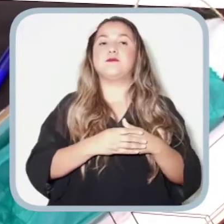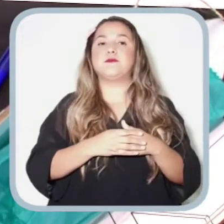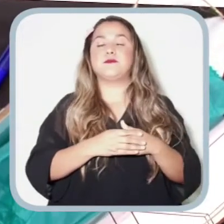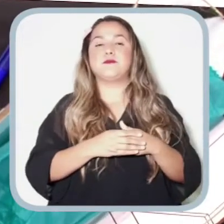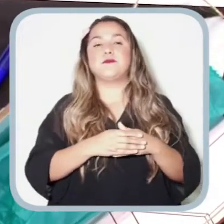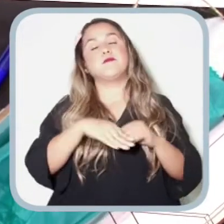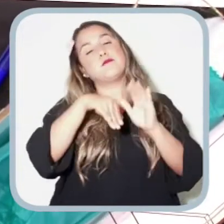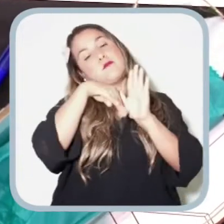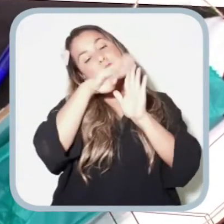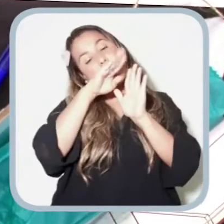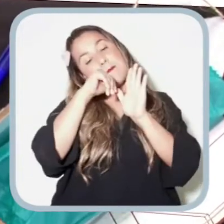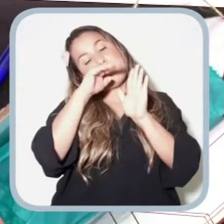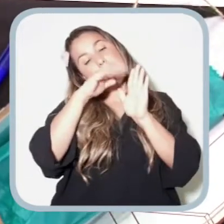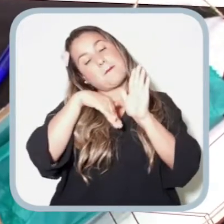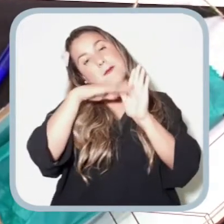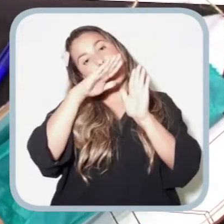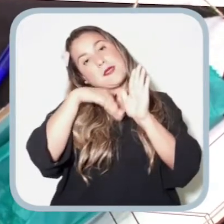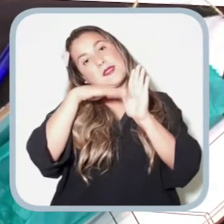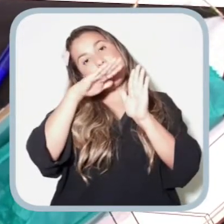y ahí van pintando